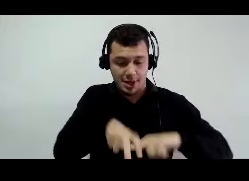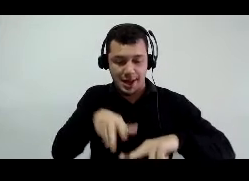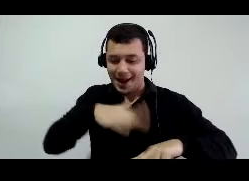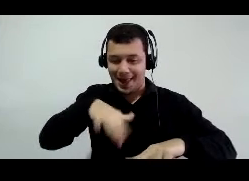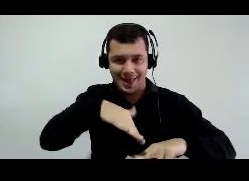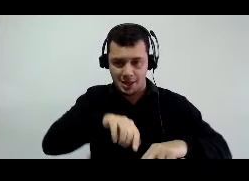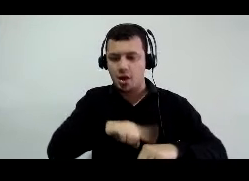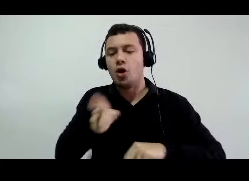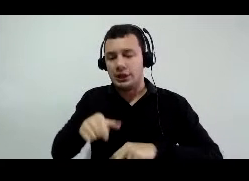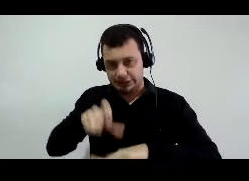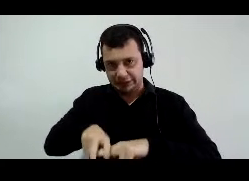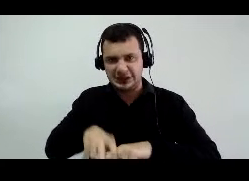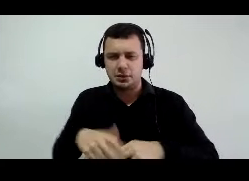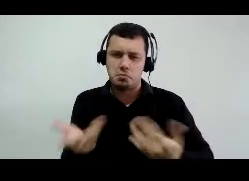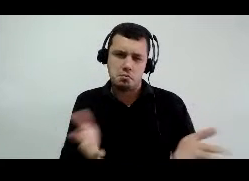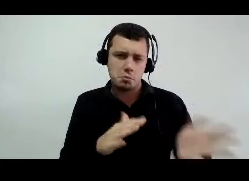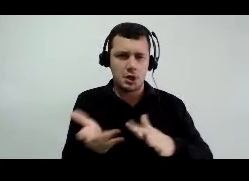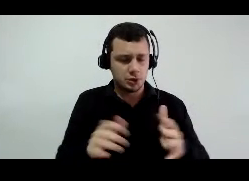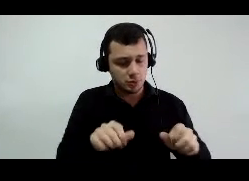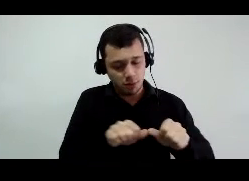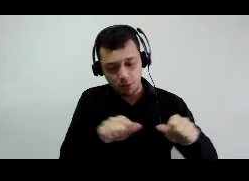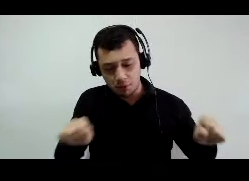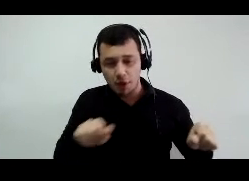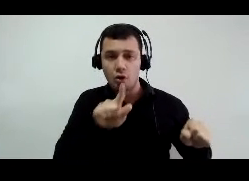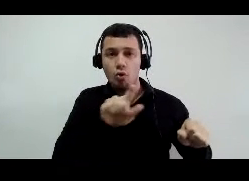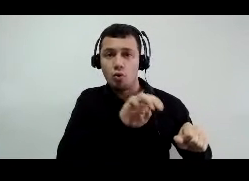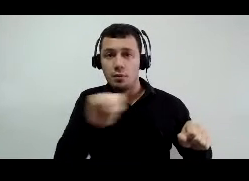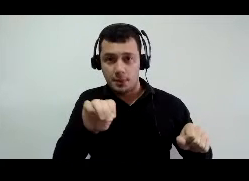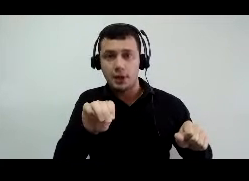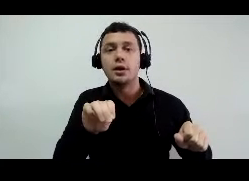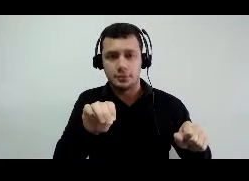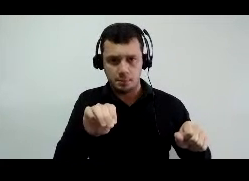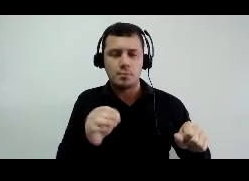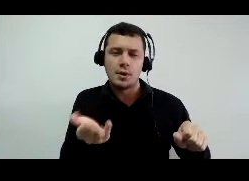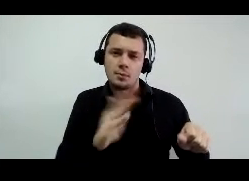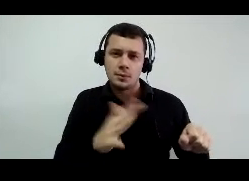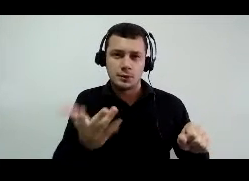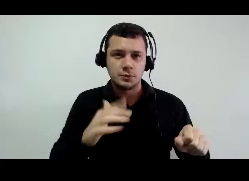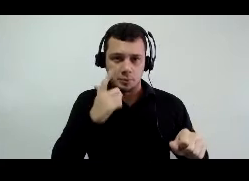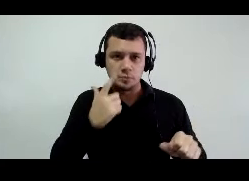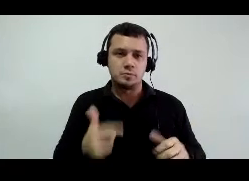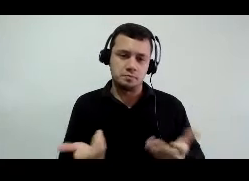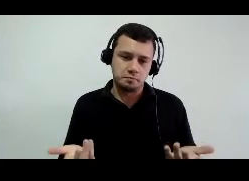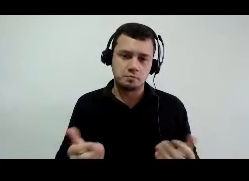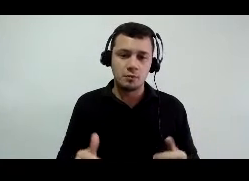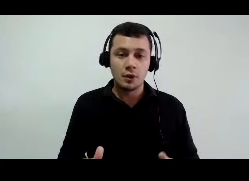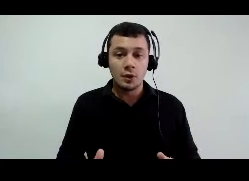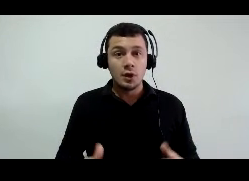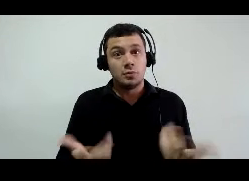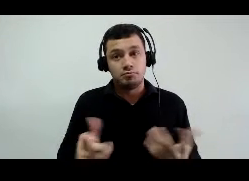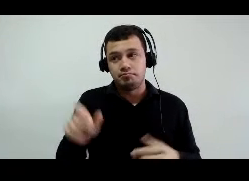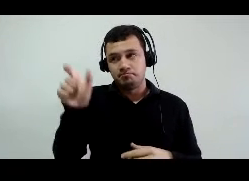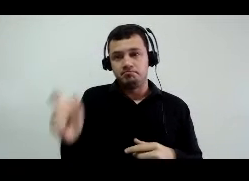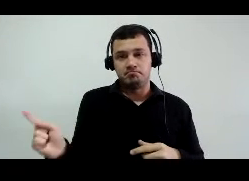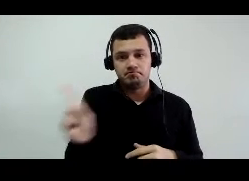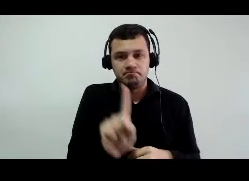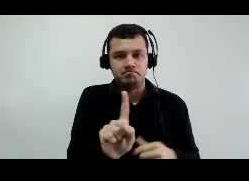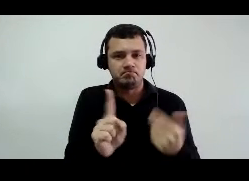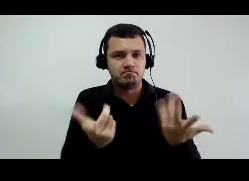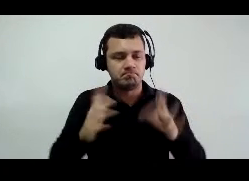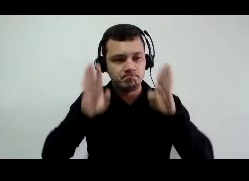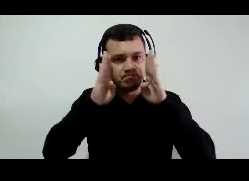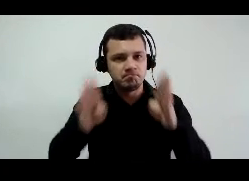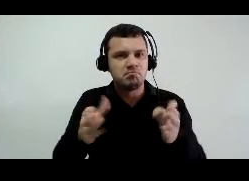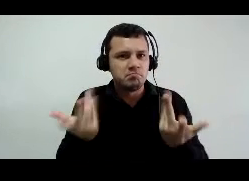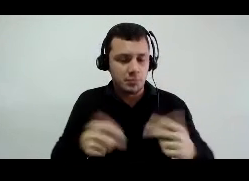entre una silla, 2 sillas desocupadas y otra silla para que las personas que vayan solicitando la atención se vayan sentando